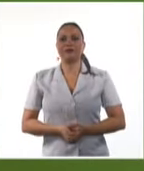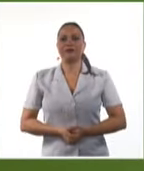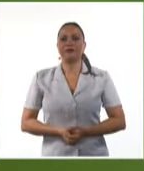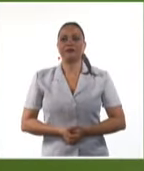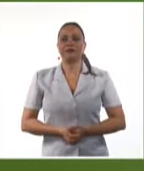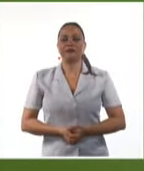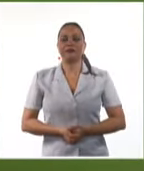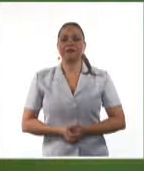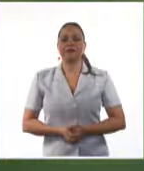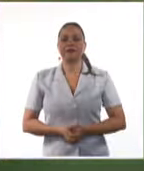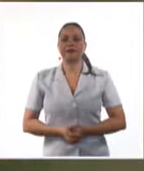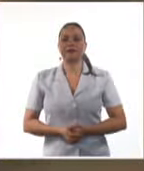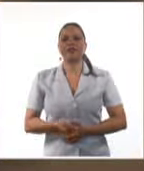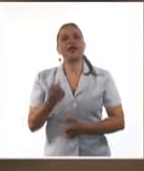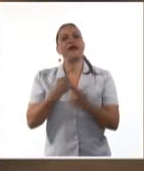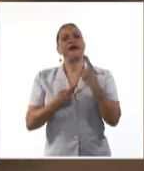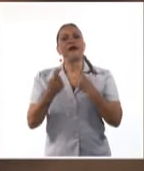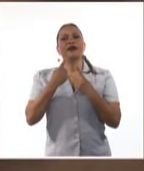Una cosa